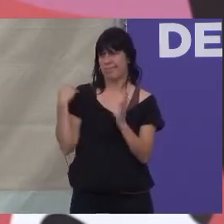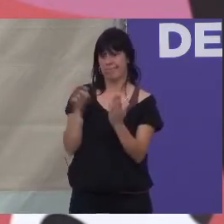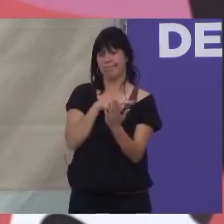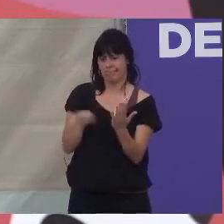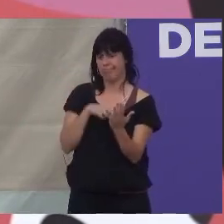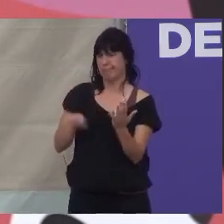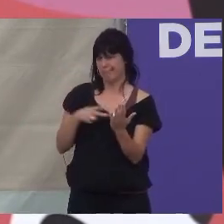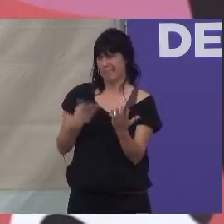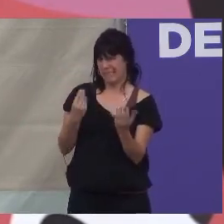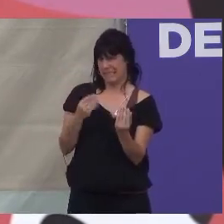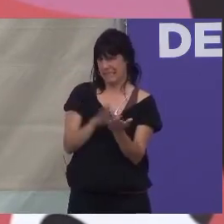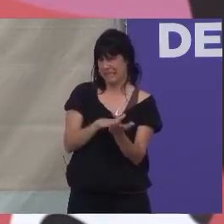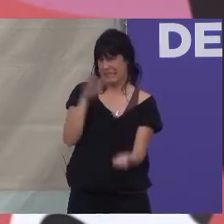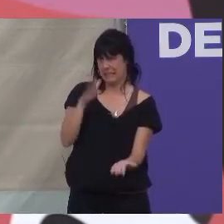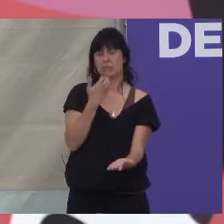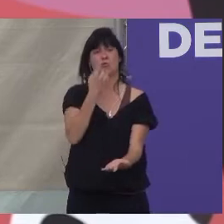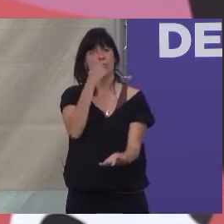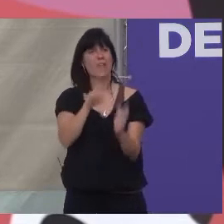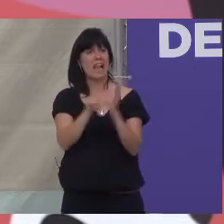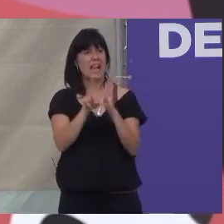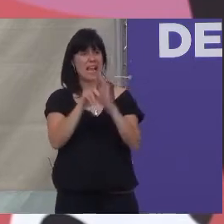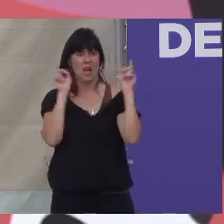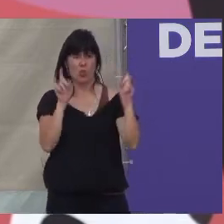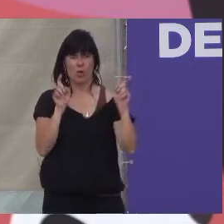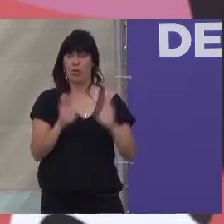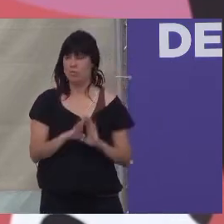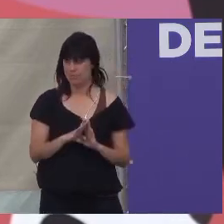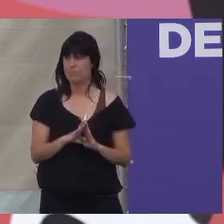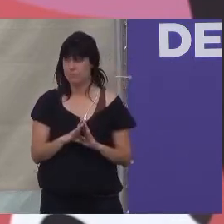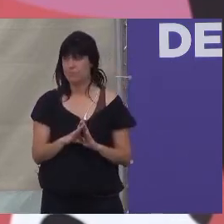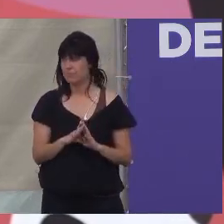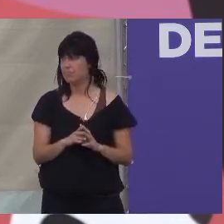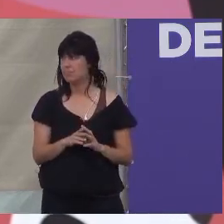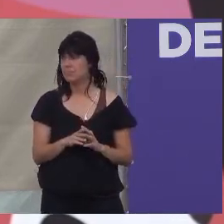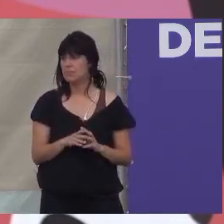esas leyes fue la ley de educación, porque